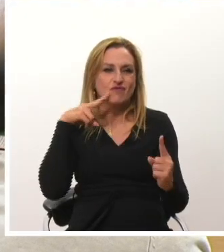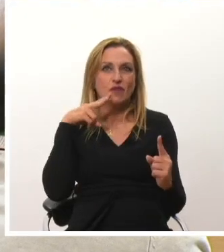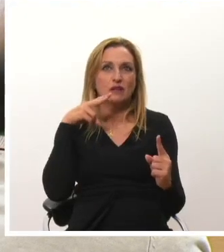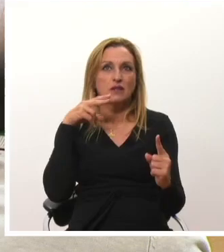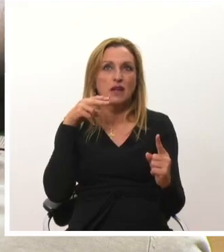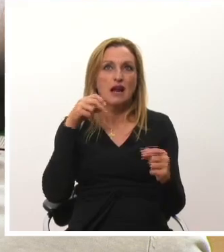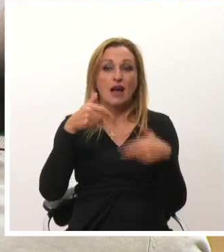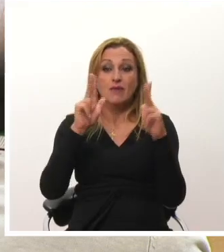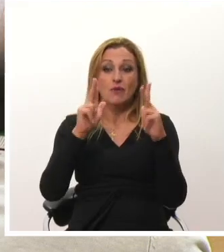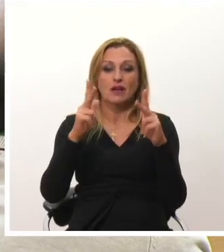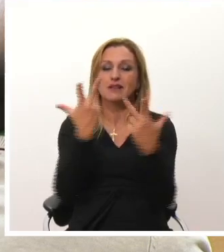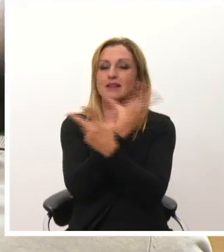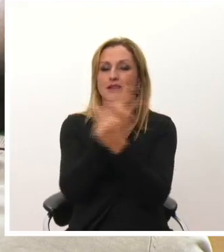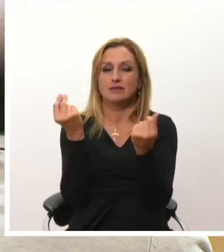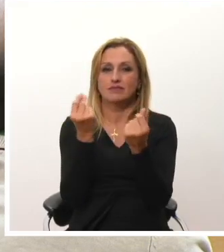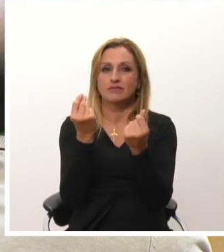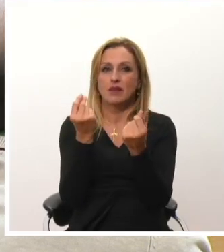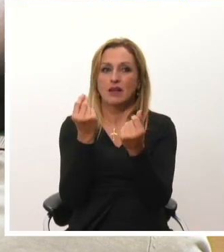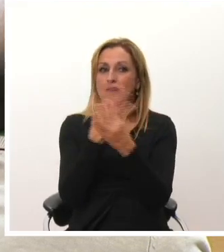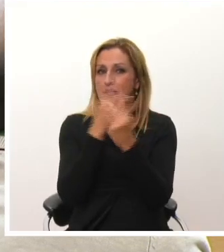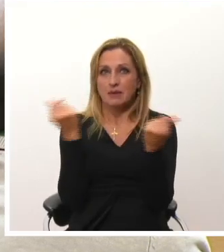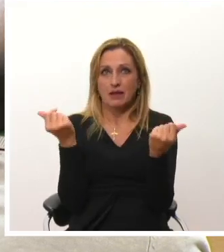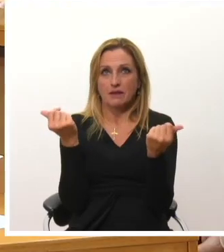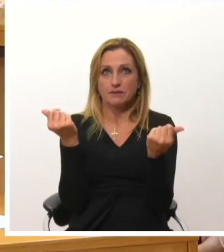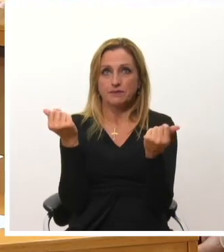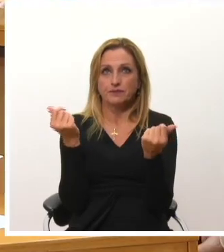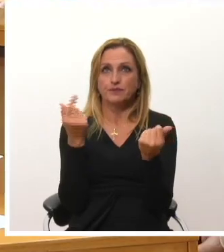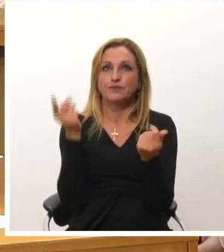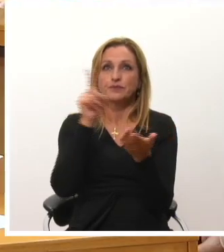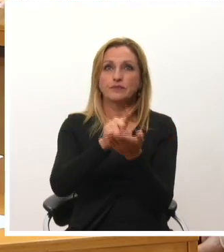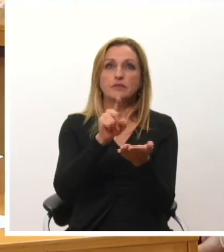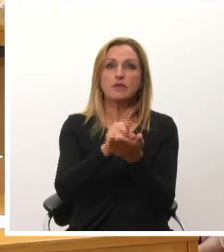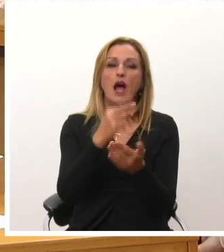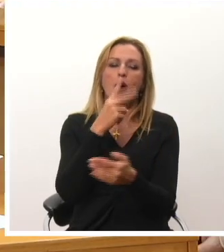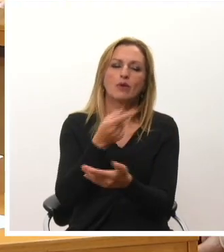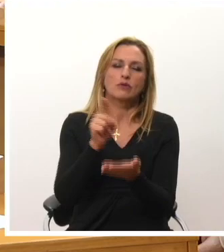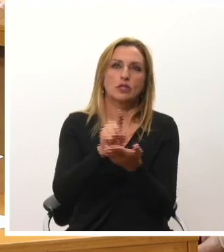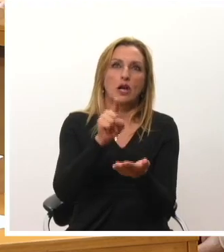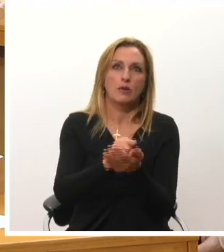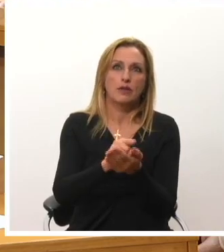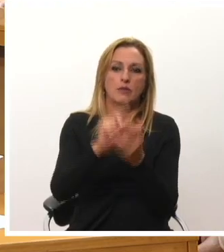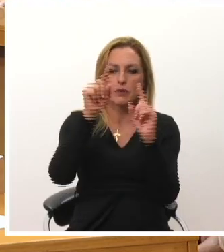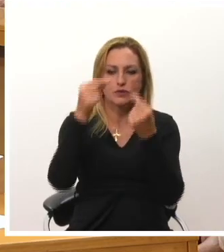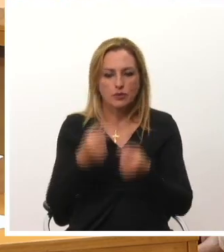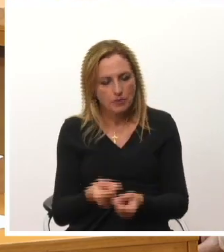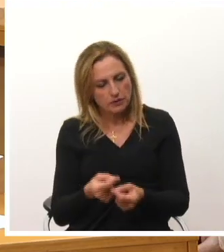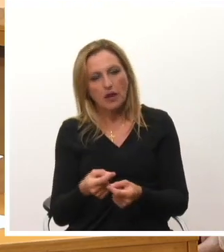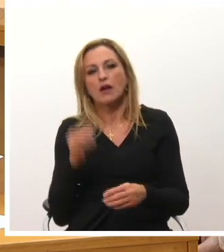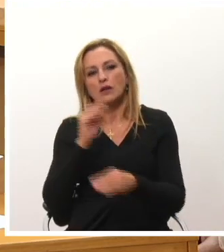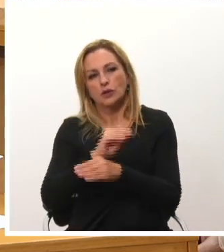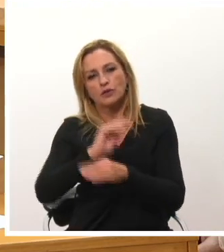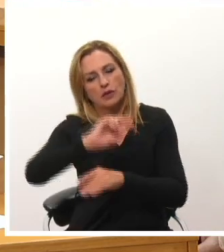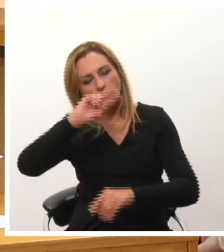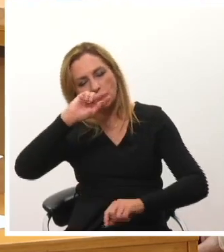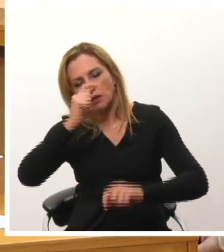la democracia vuelve con el presupuesto bueno vuelve a hablar otra vez del presupuesto de las otra vez enumera todas las subvención en las